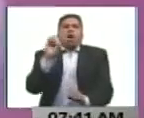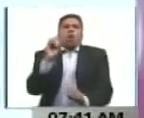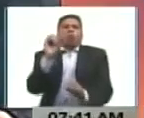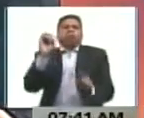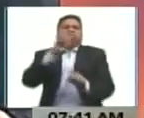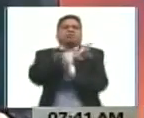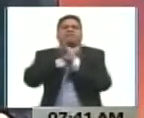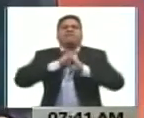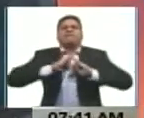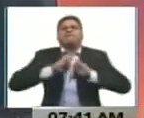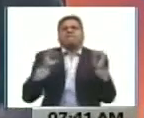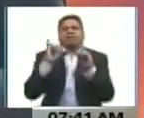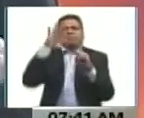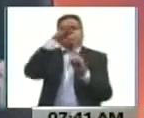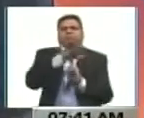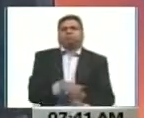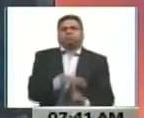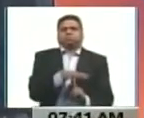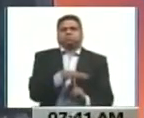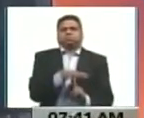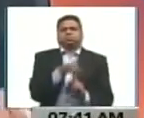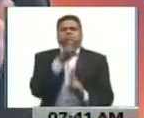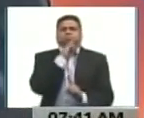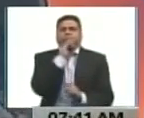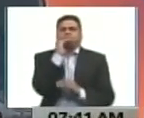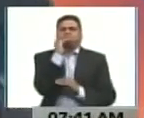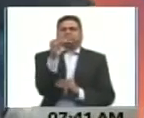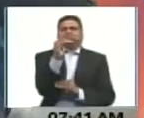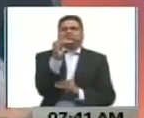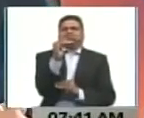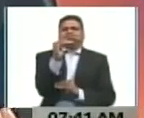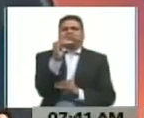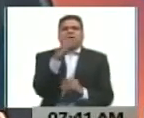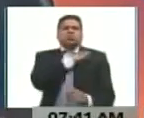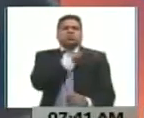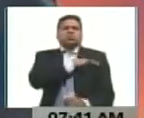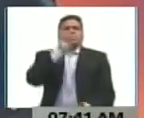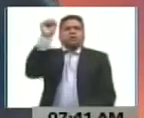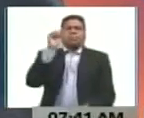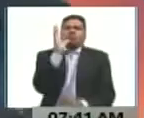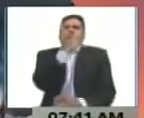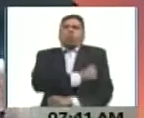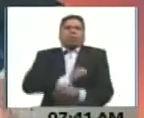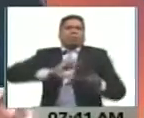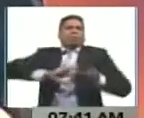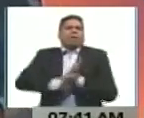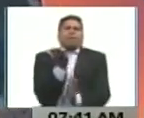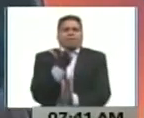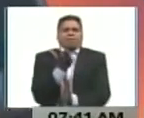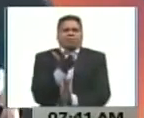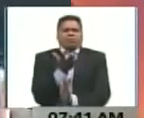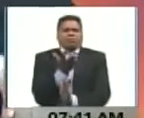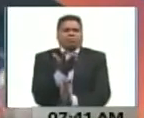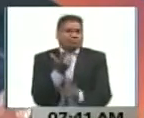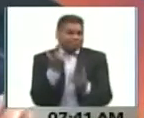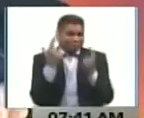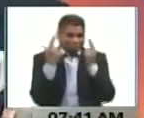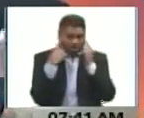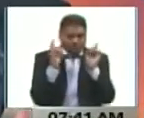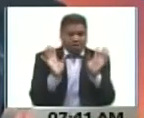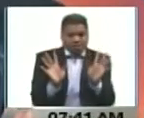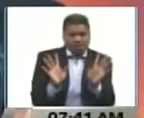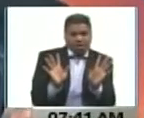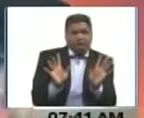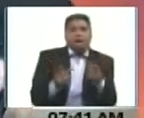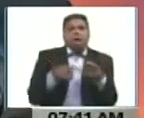se sepulta la tesis del neoliberalismo, la tesis del capitalismo, que supone que no hay un mundo fuera de los procesos de